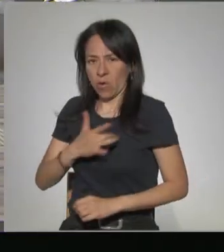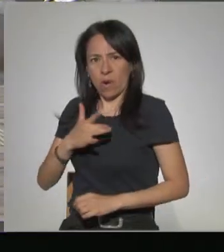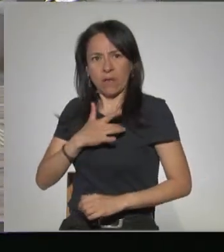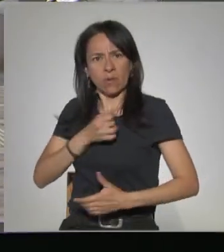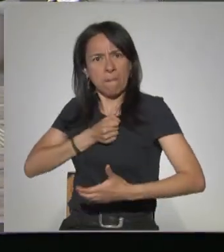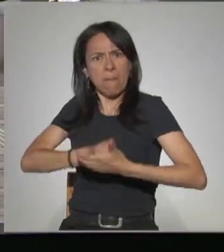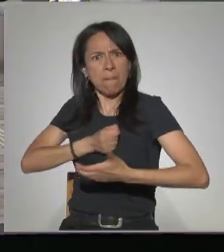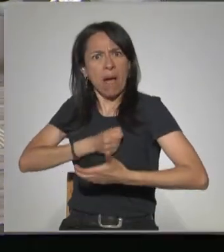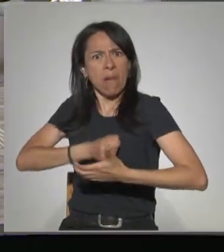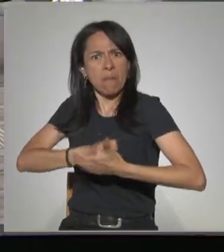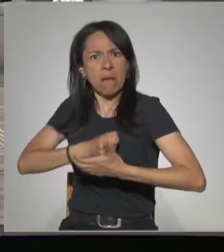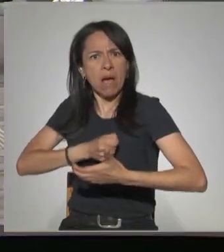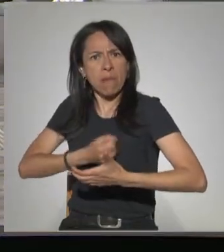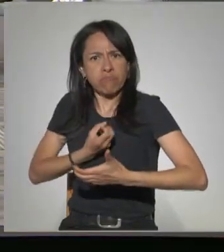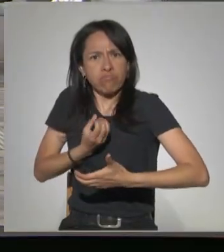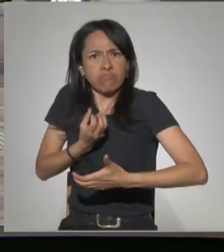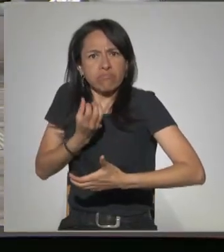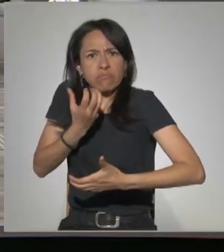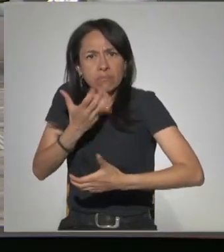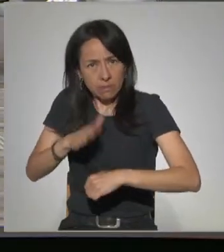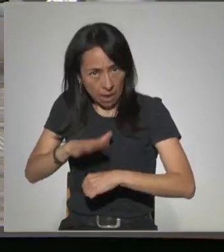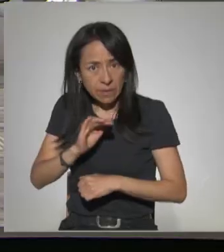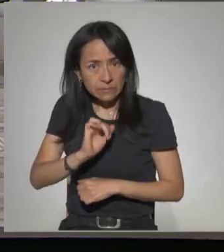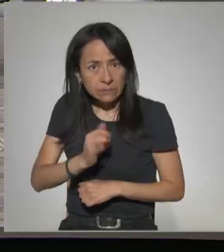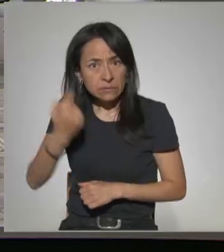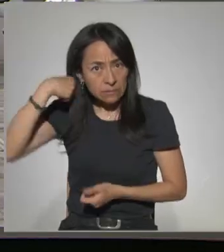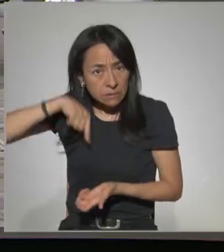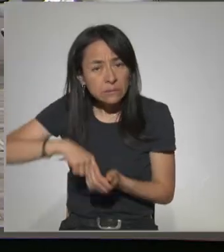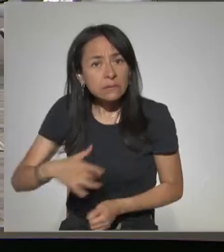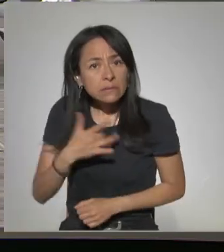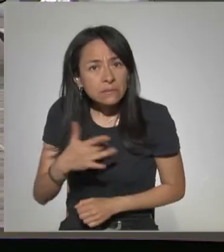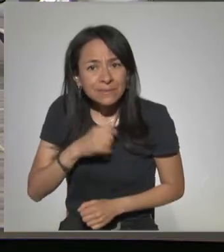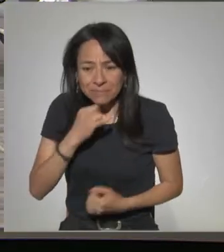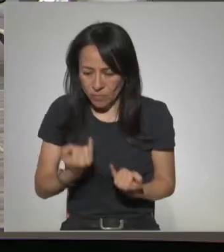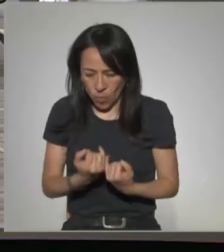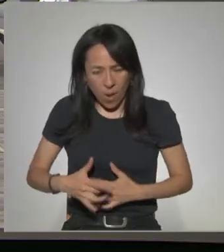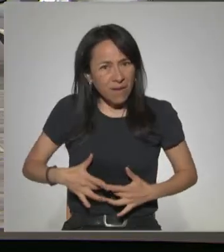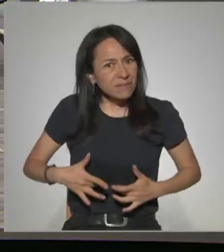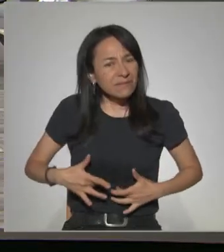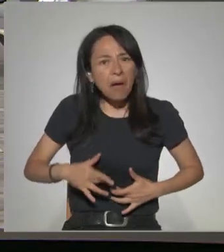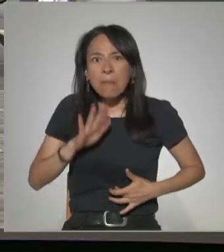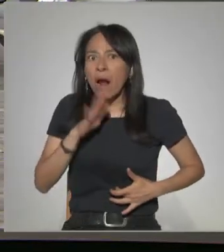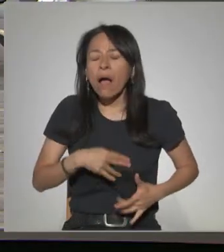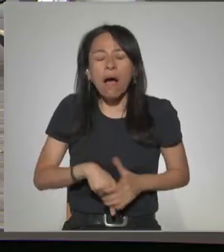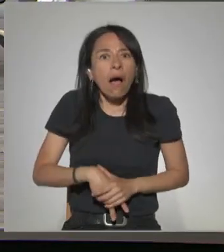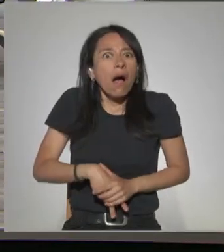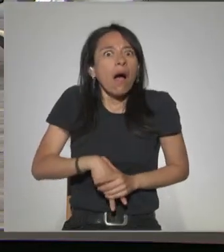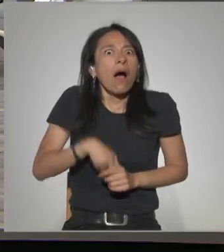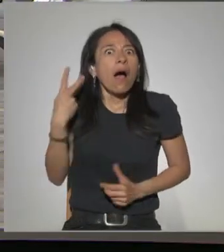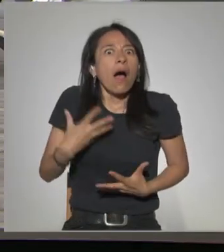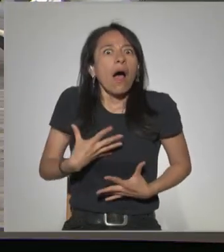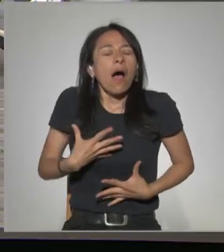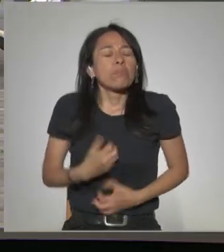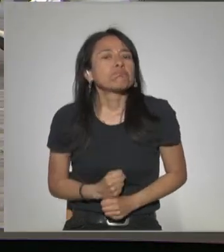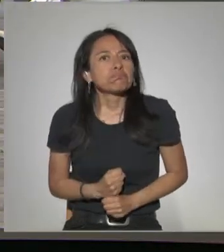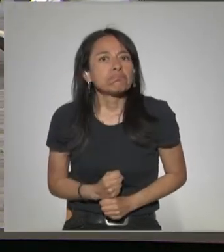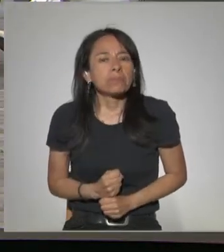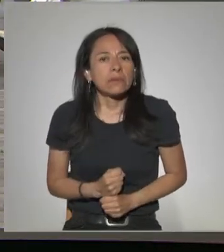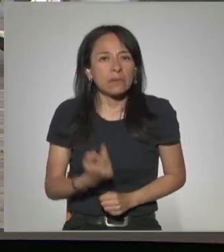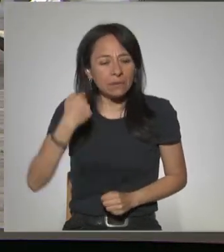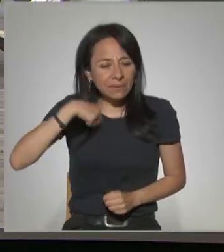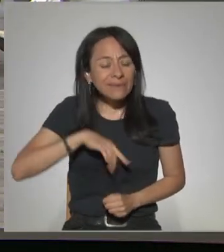de mi corazón, siento un vacío en el estómago, siento miedo, siento impotencia,